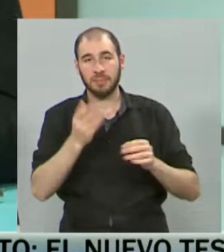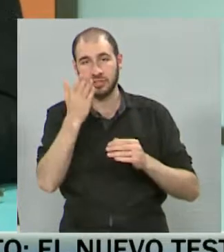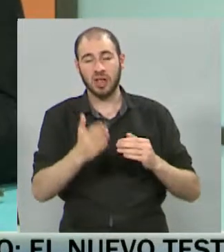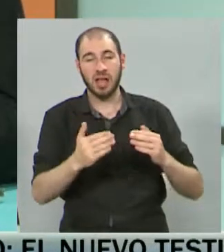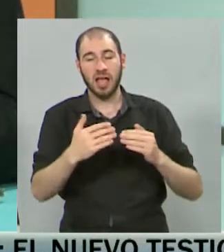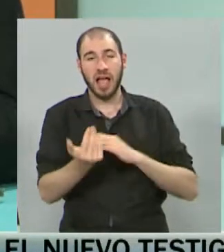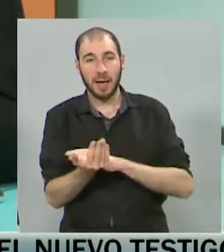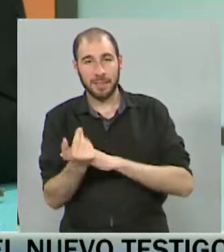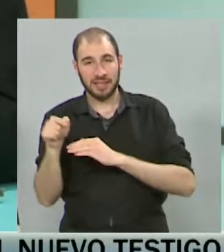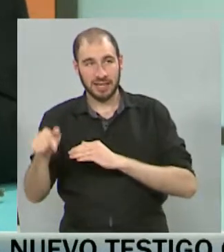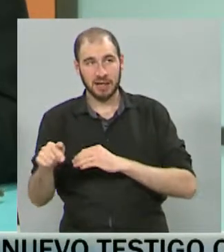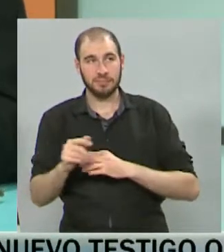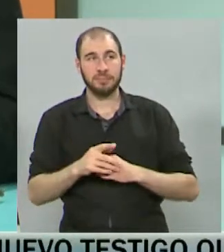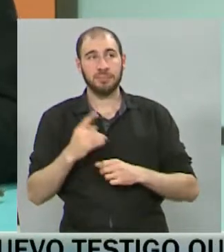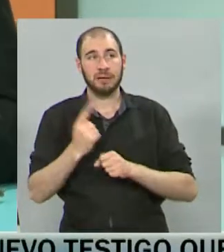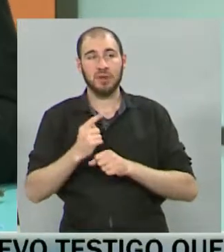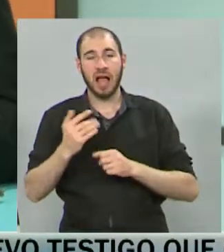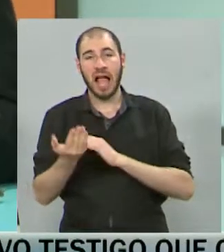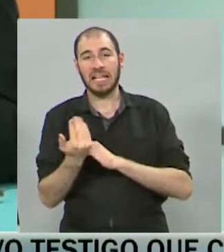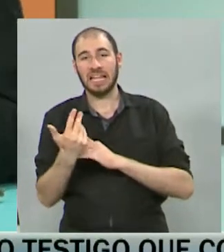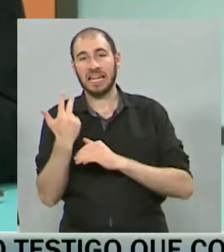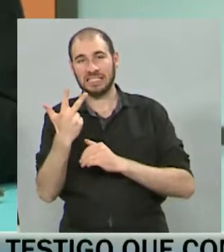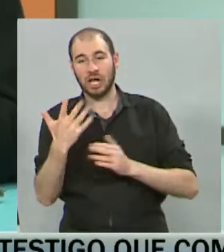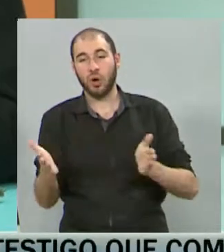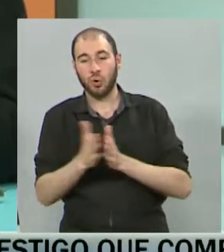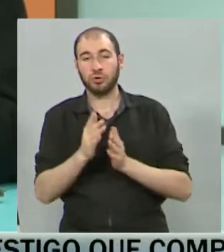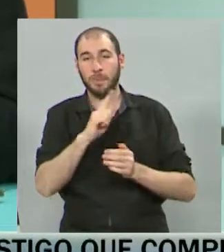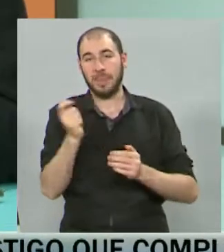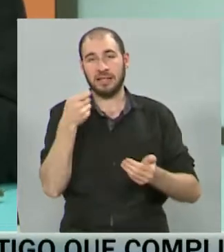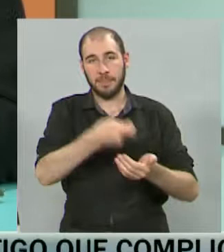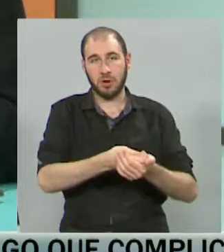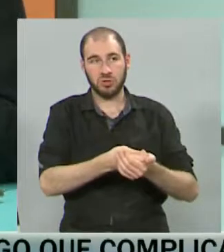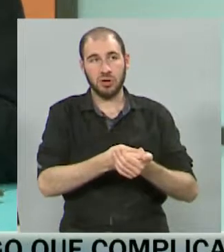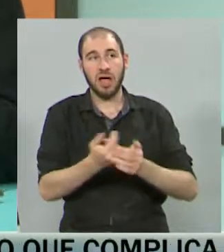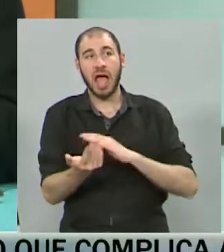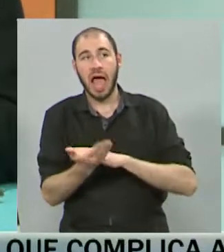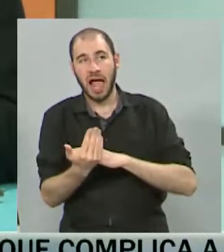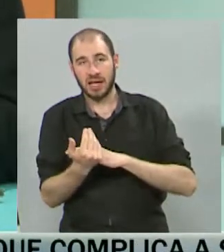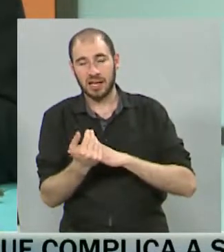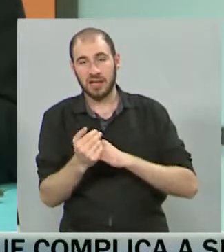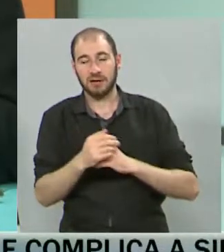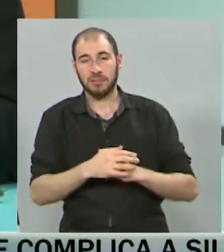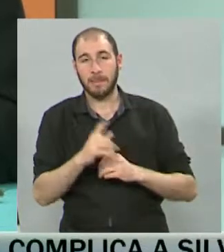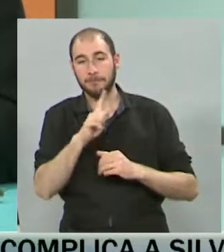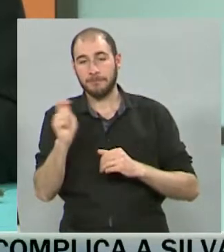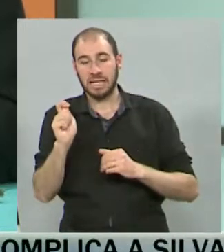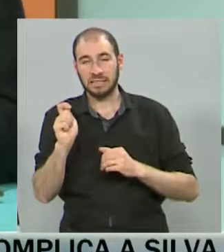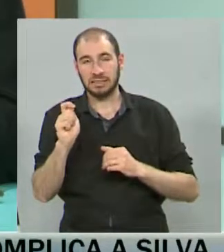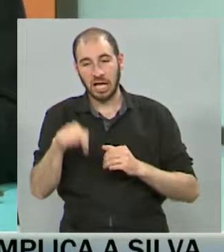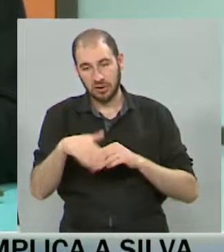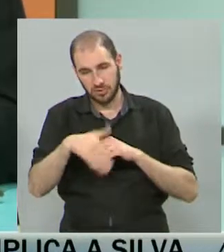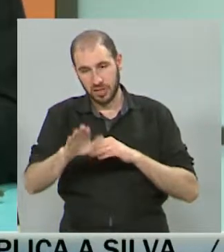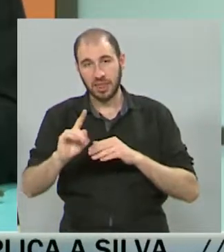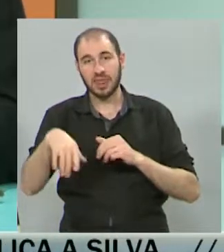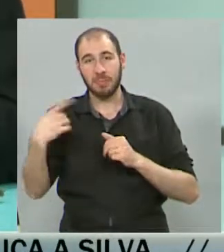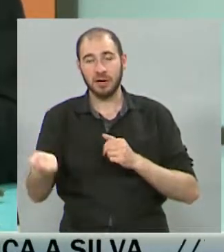que tener en principio 3 alquileres juntos, es decir, el mes de depósito, el alquiler correspondiente del mes en cuestión